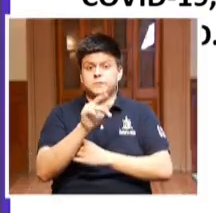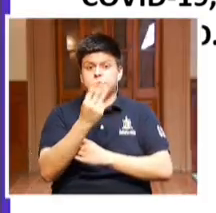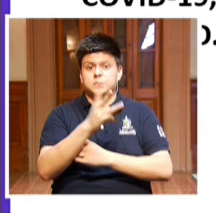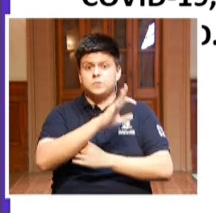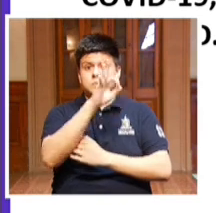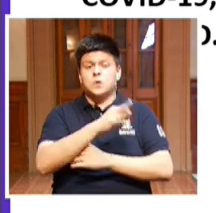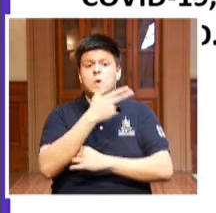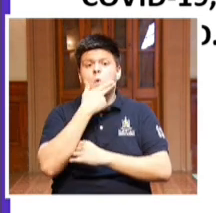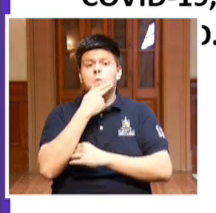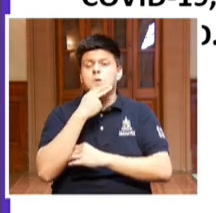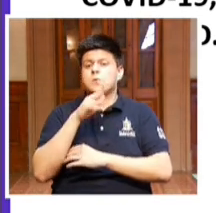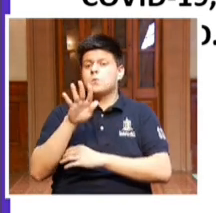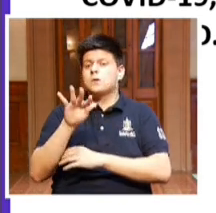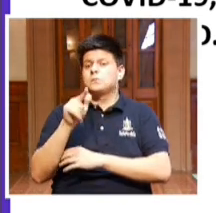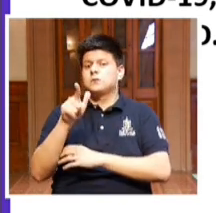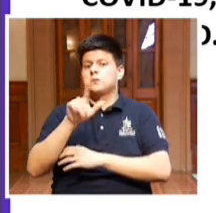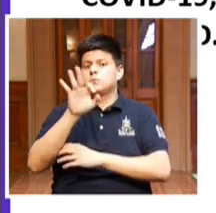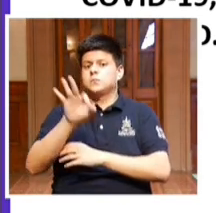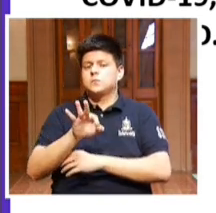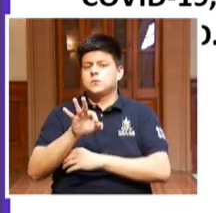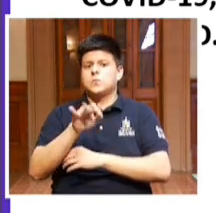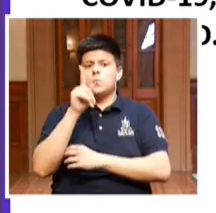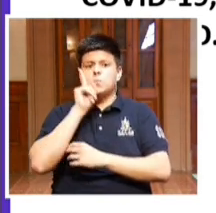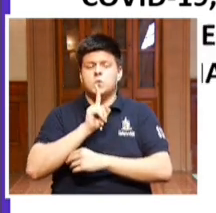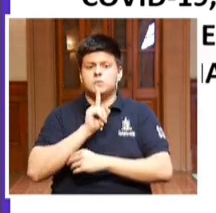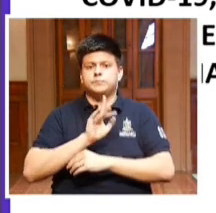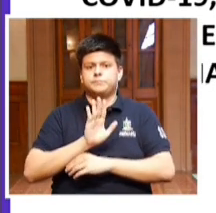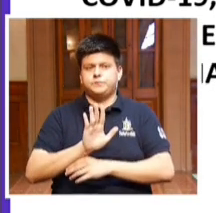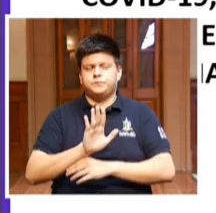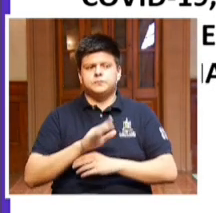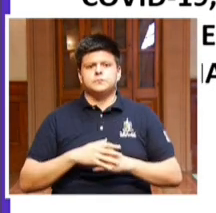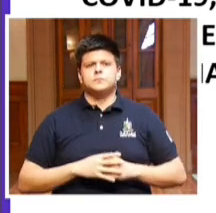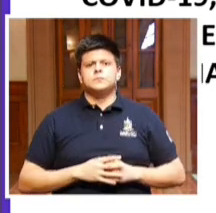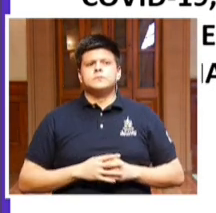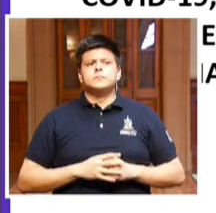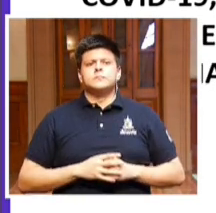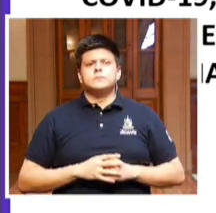53% masculino y 47% en el género femenino.